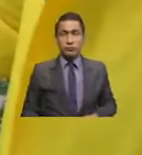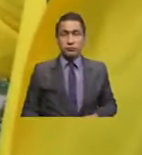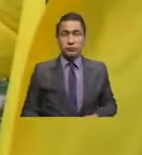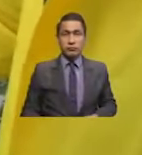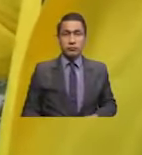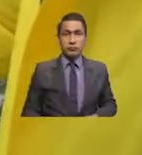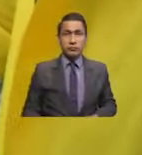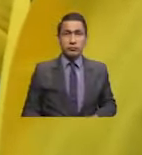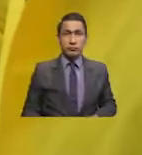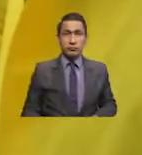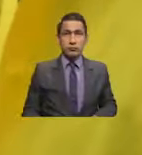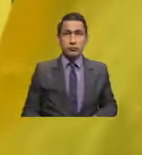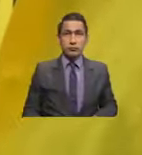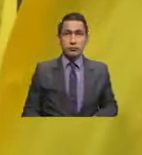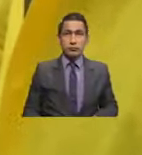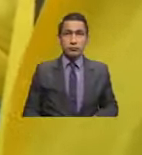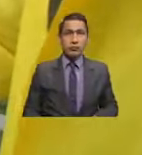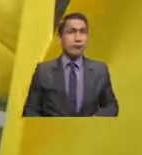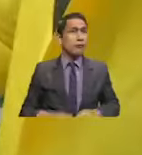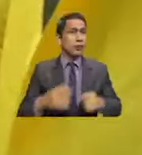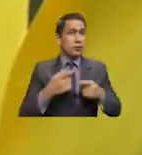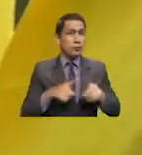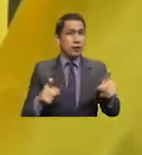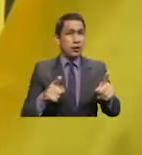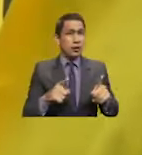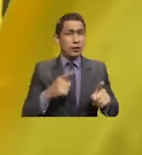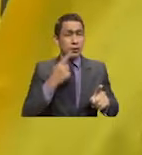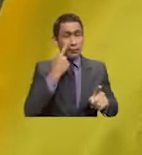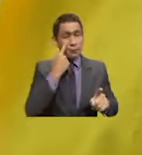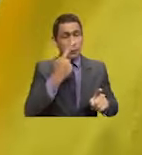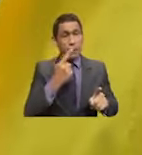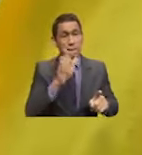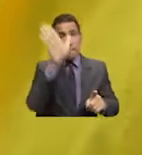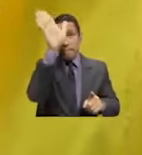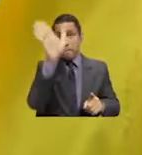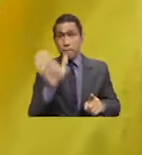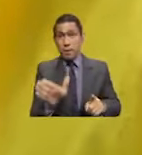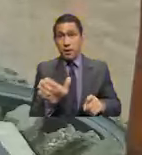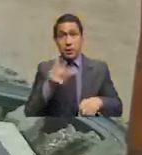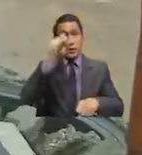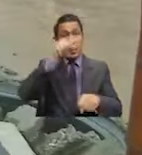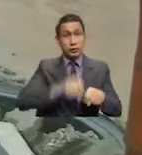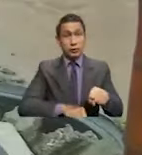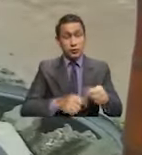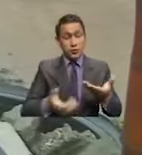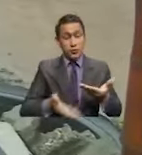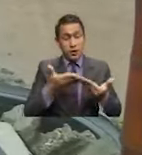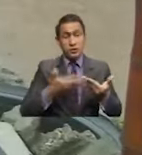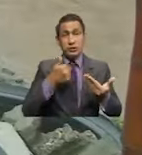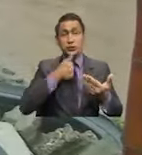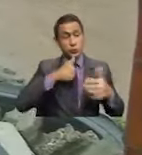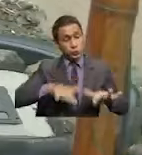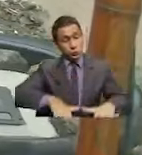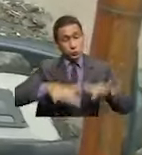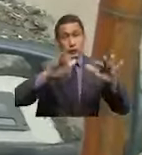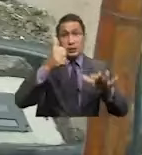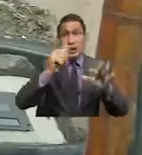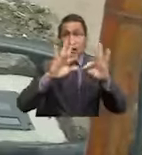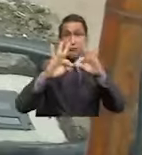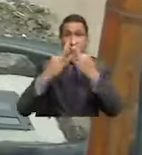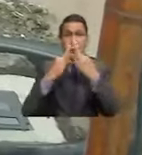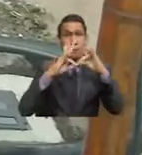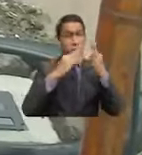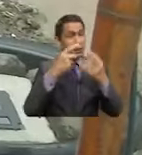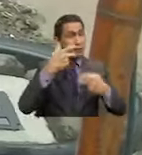poza de arriba. En lo que llueve todo, lo que es el canal, todo se viene para acá el agua. Son más de 10 familias afectadas en la